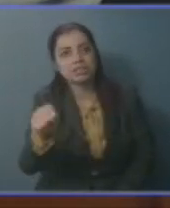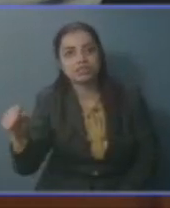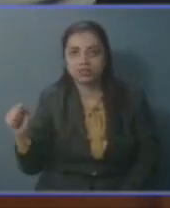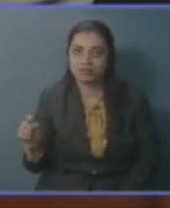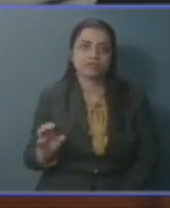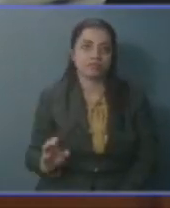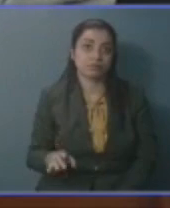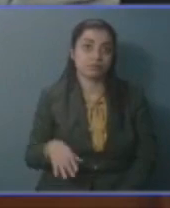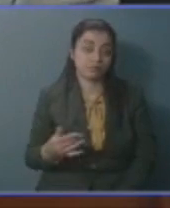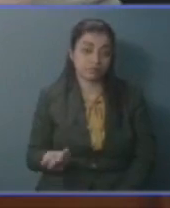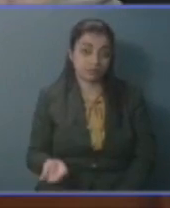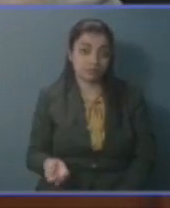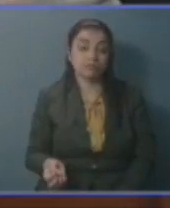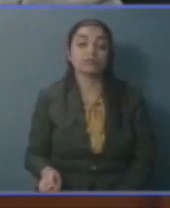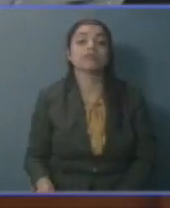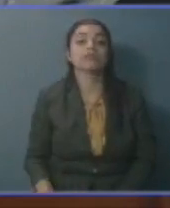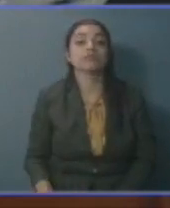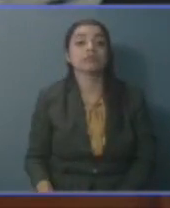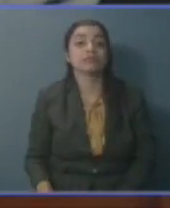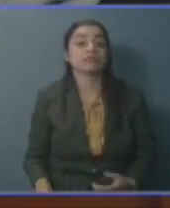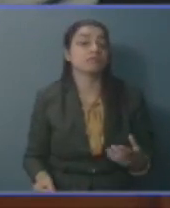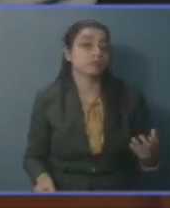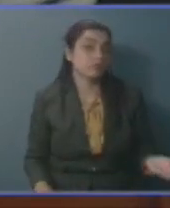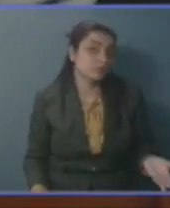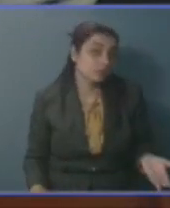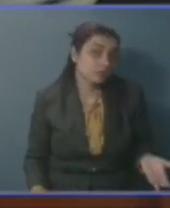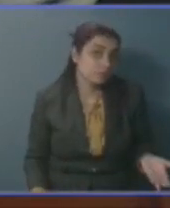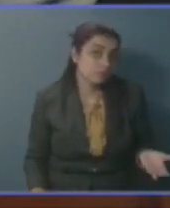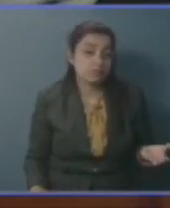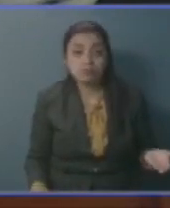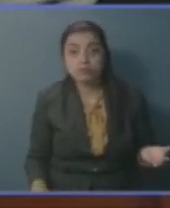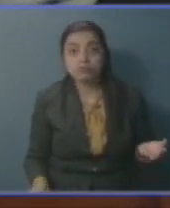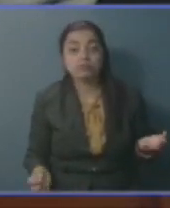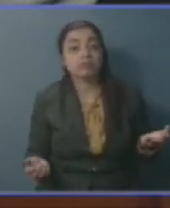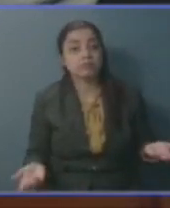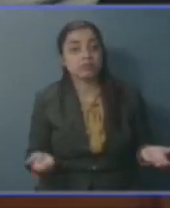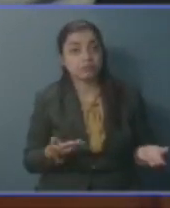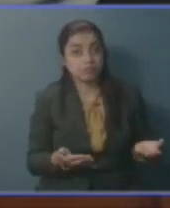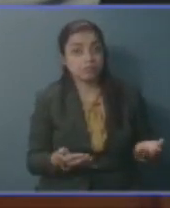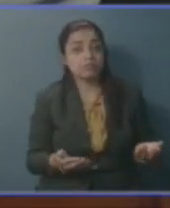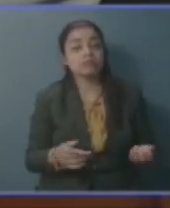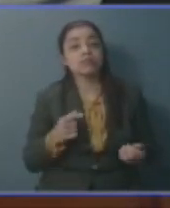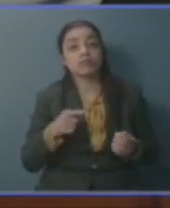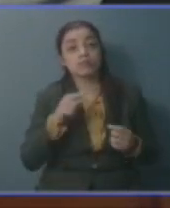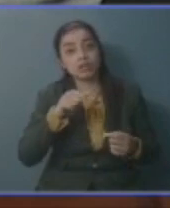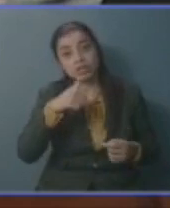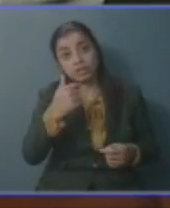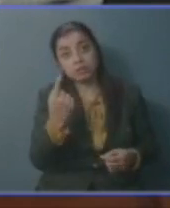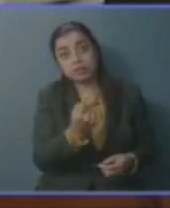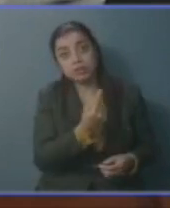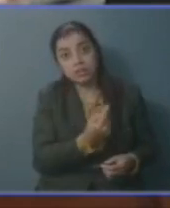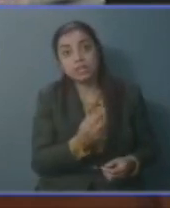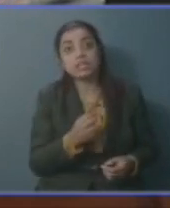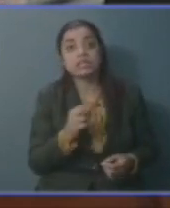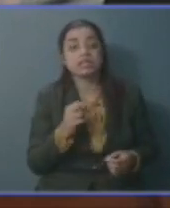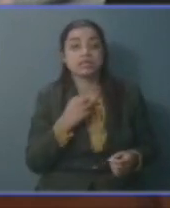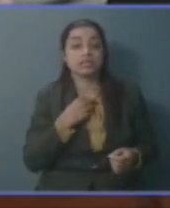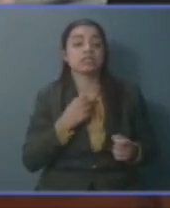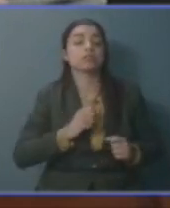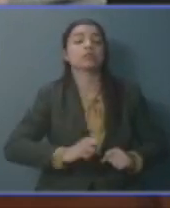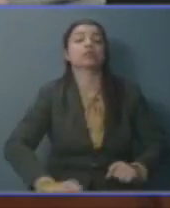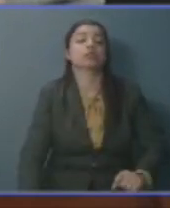que, pese a no tener síntomas, contaminan a otros que se terminan